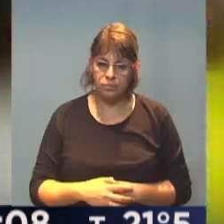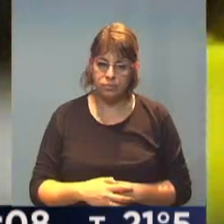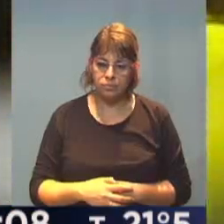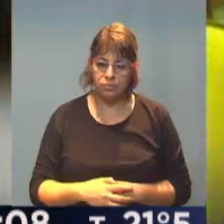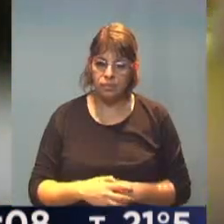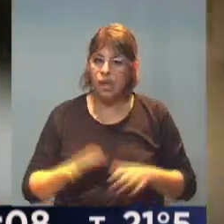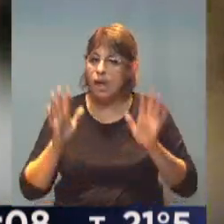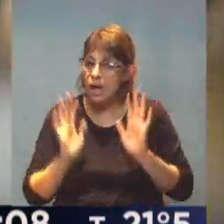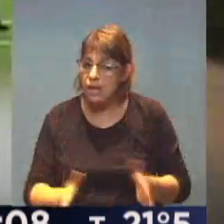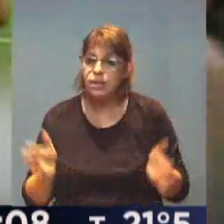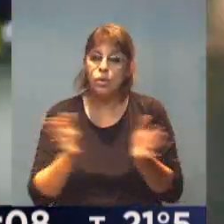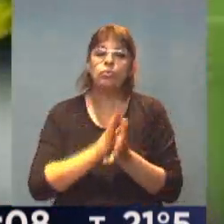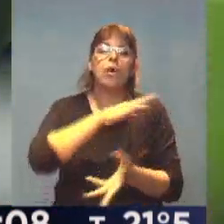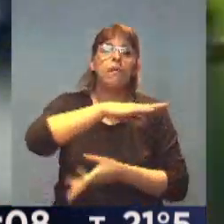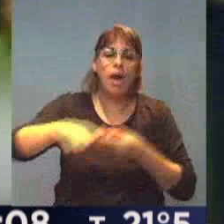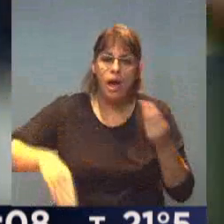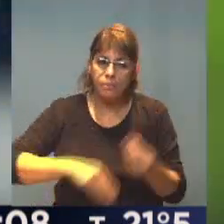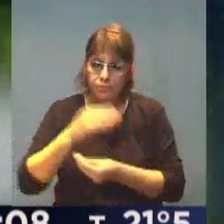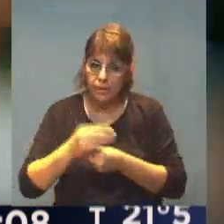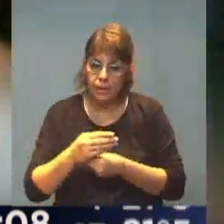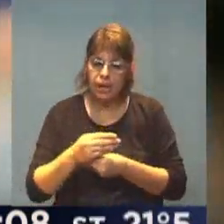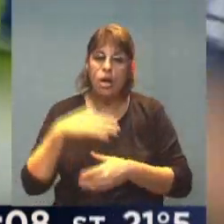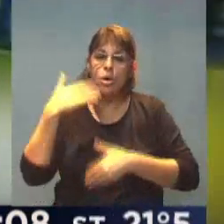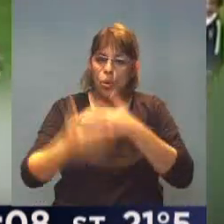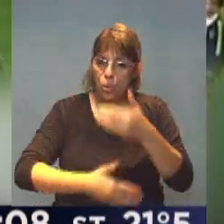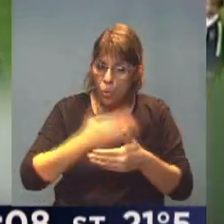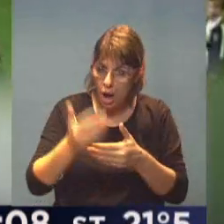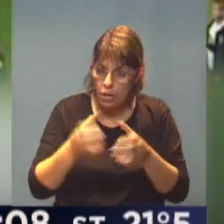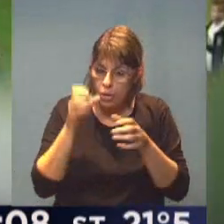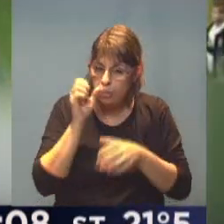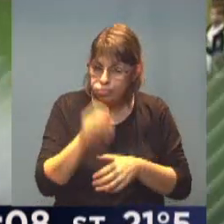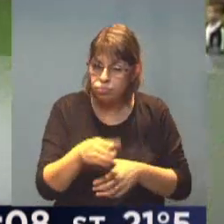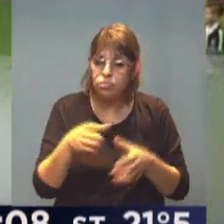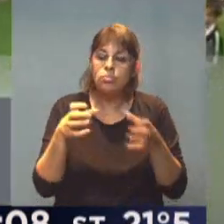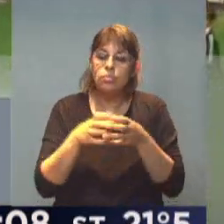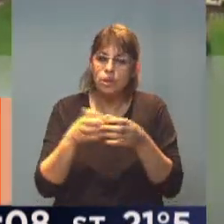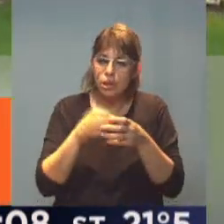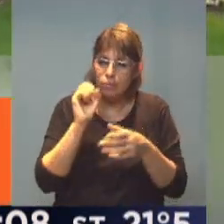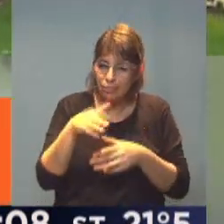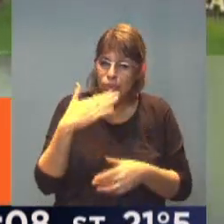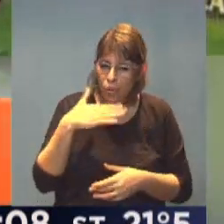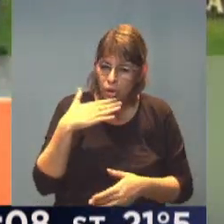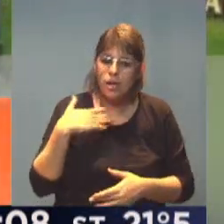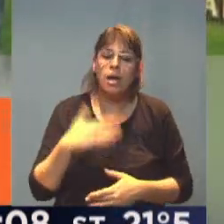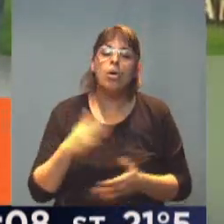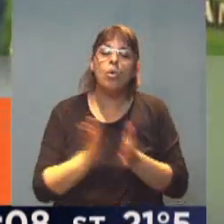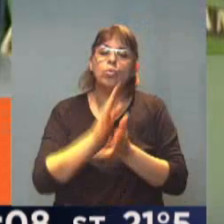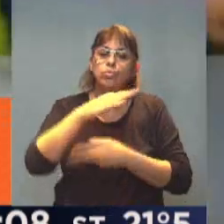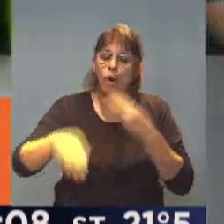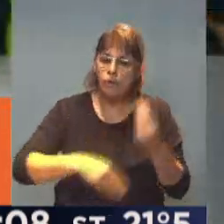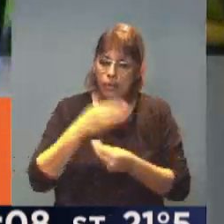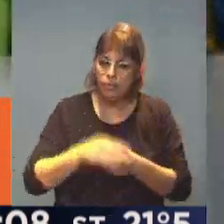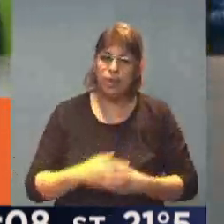Y así, junto a sus familiares, salieron los integrantes del plantel de Boca Juniors en